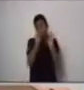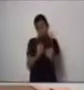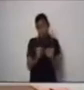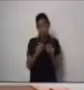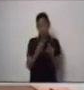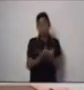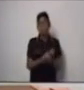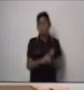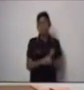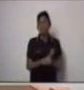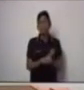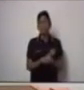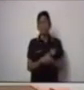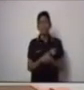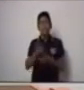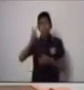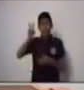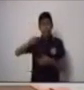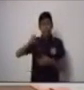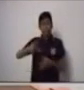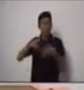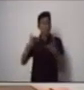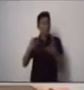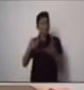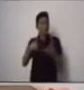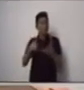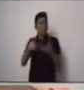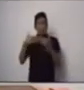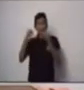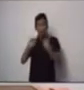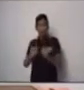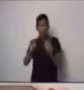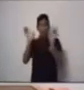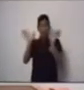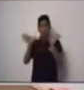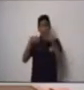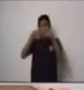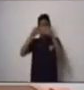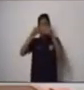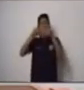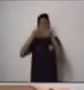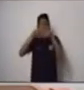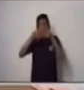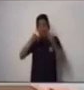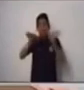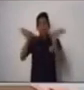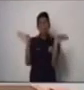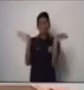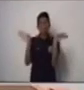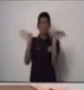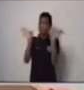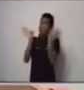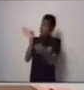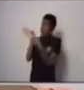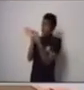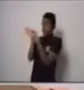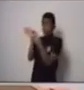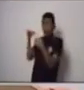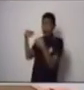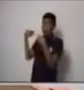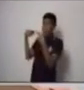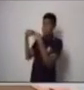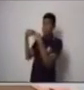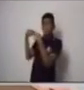ropero se abran las gavetas adentro vamos a colocar el significado de estas